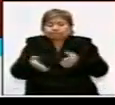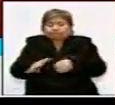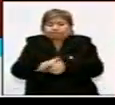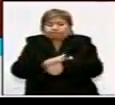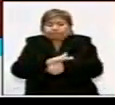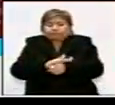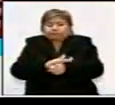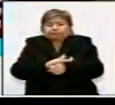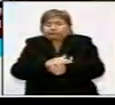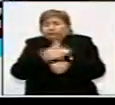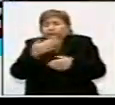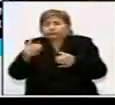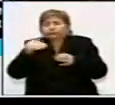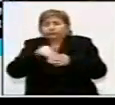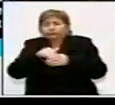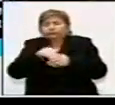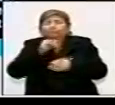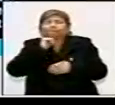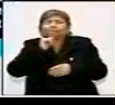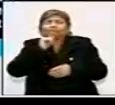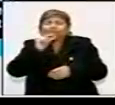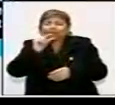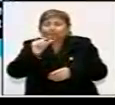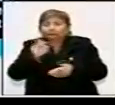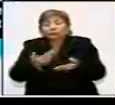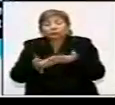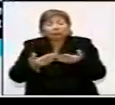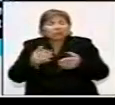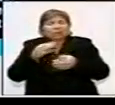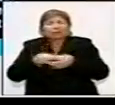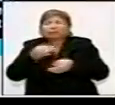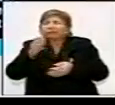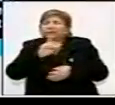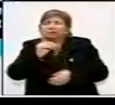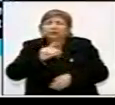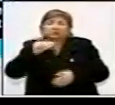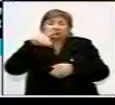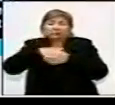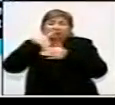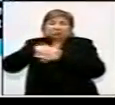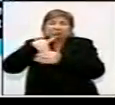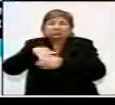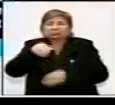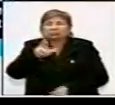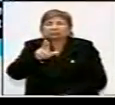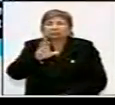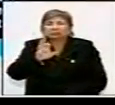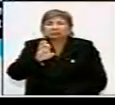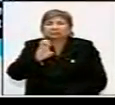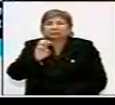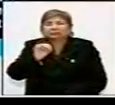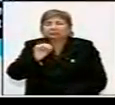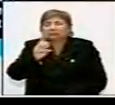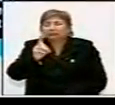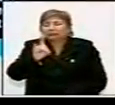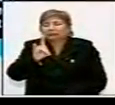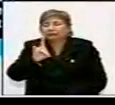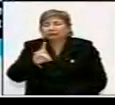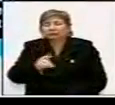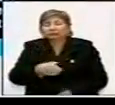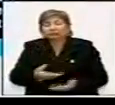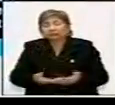el corto trecho que faltaba y no llevar a un referéndum en torno al tema de la inmunidad